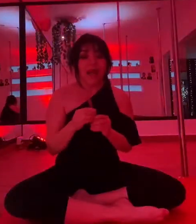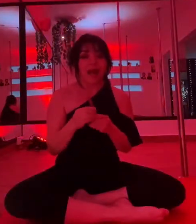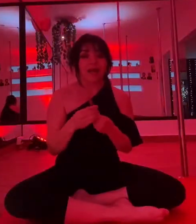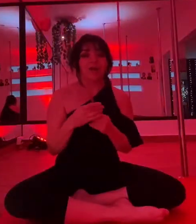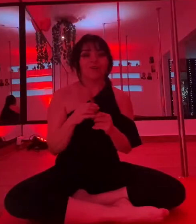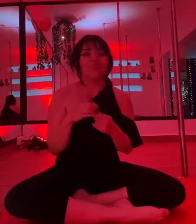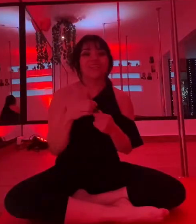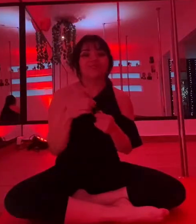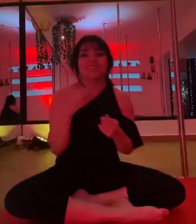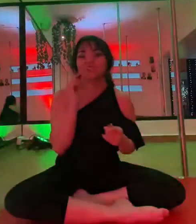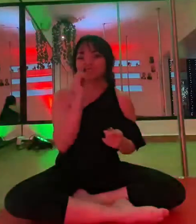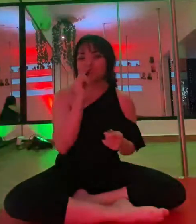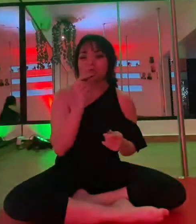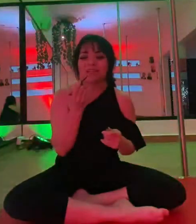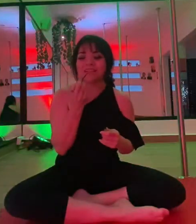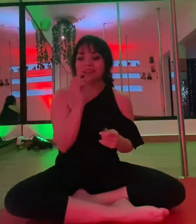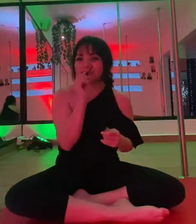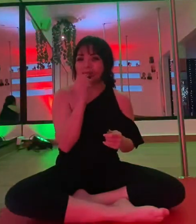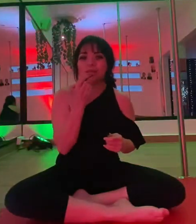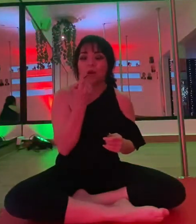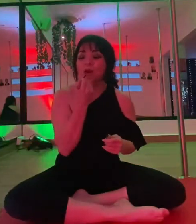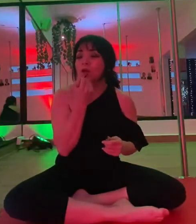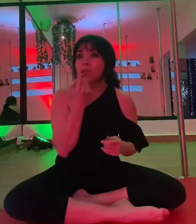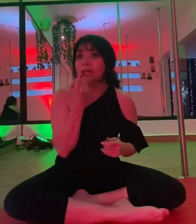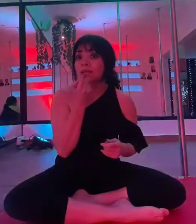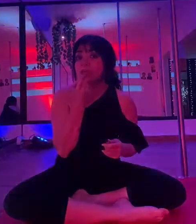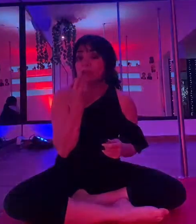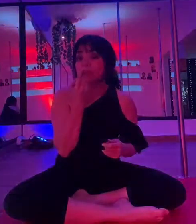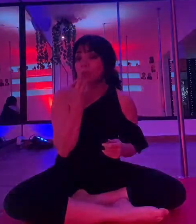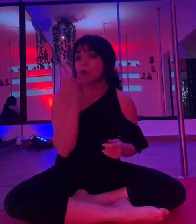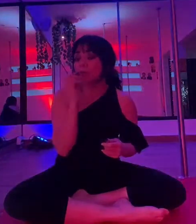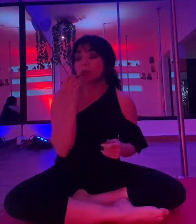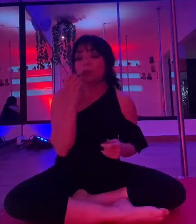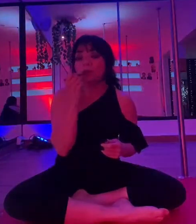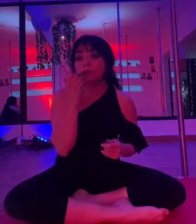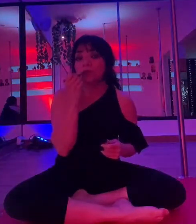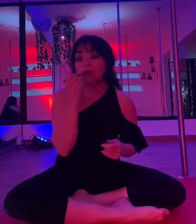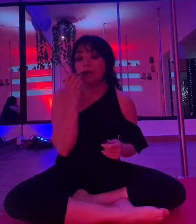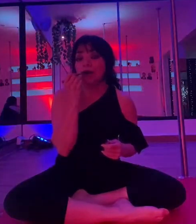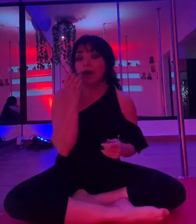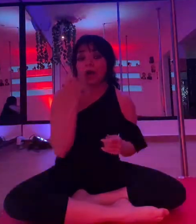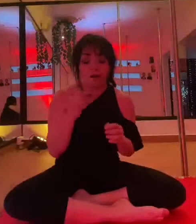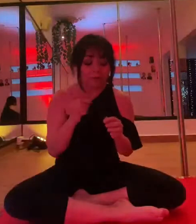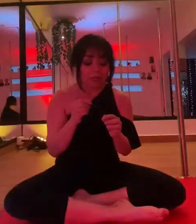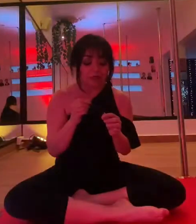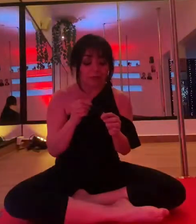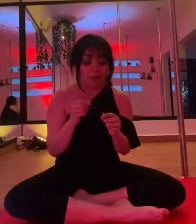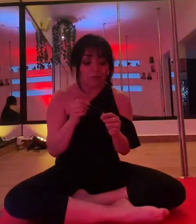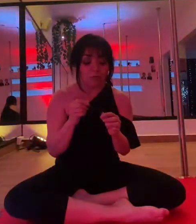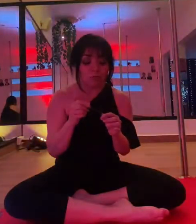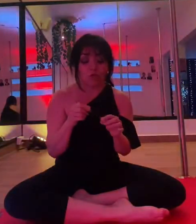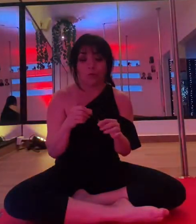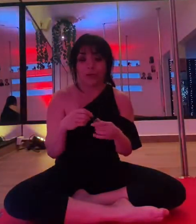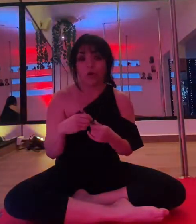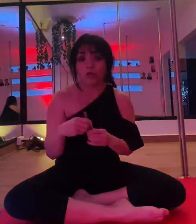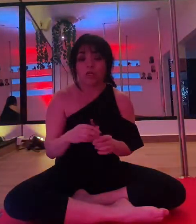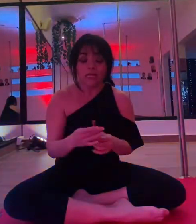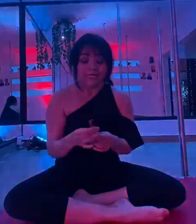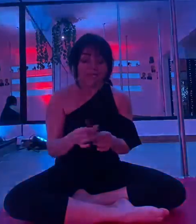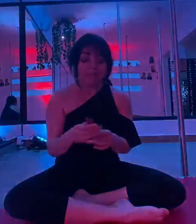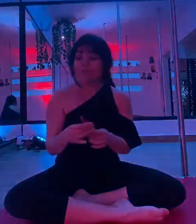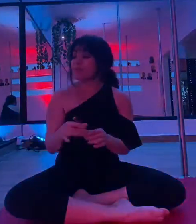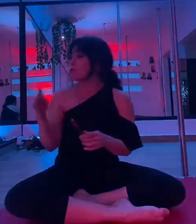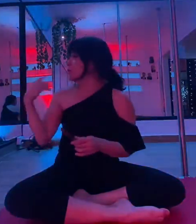Después, ahorita les voy a decir otro tip que tienen que saberlo. De aquí, pongo un poquito de brillo, ajá, para que se vea mucho